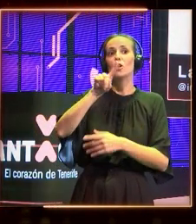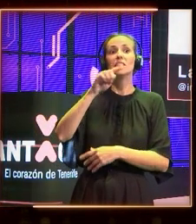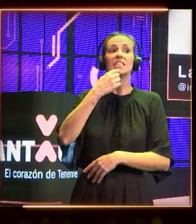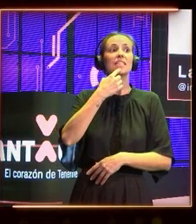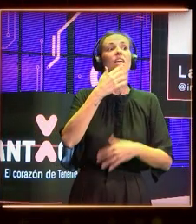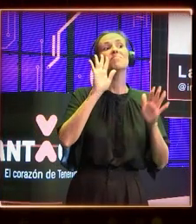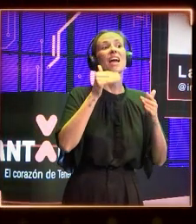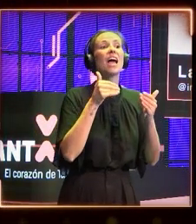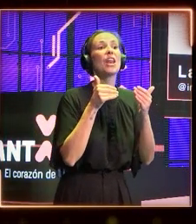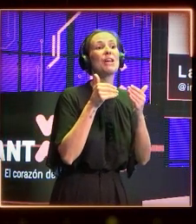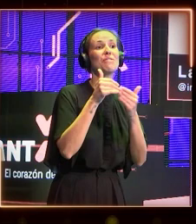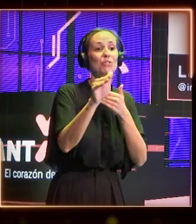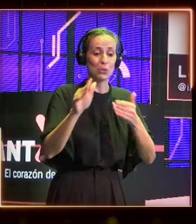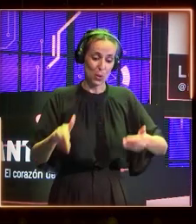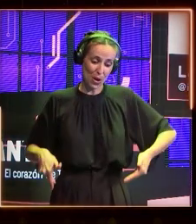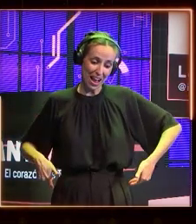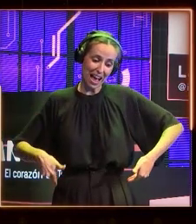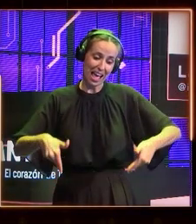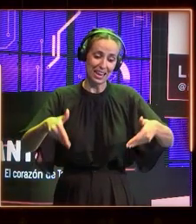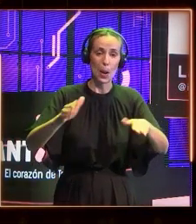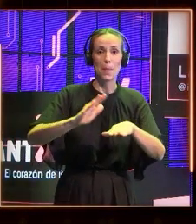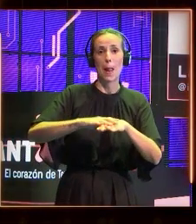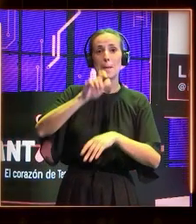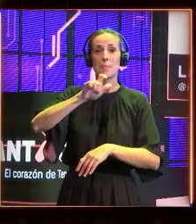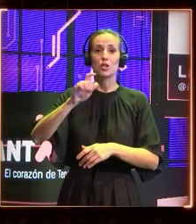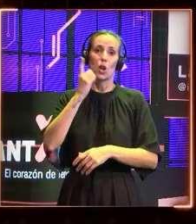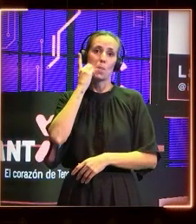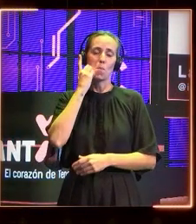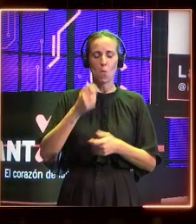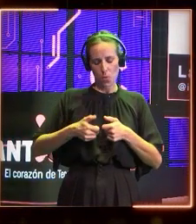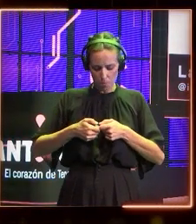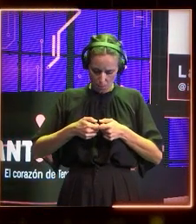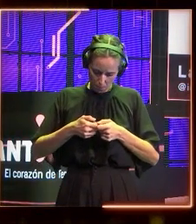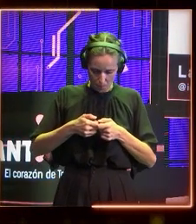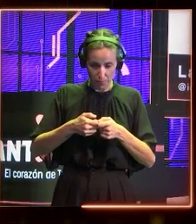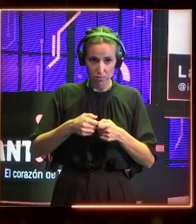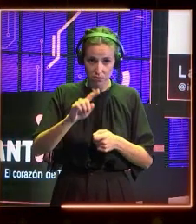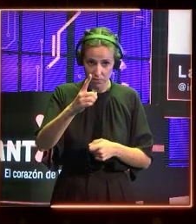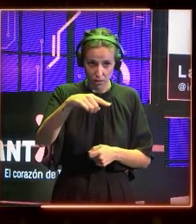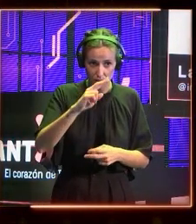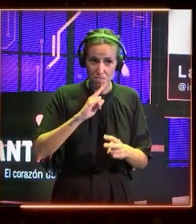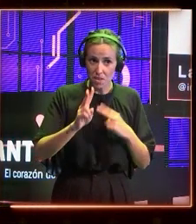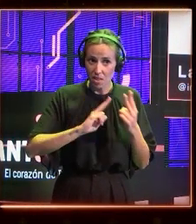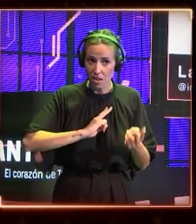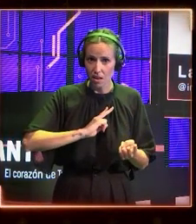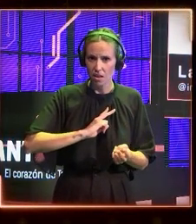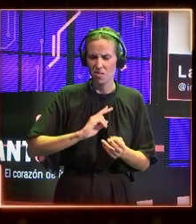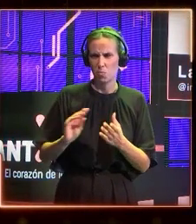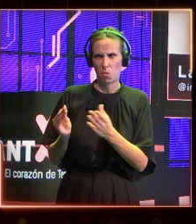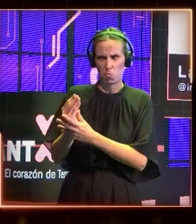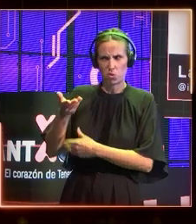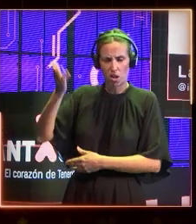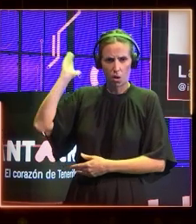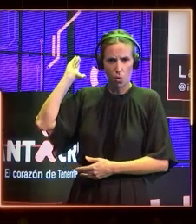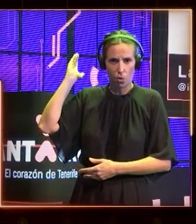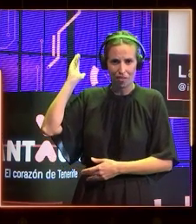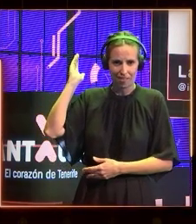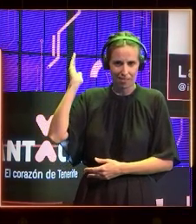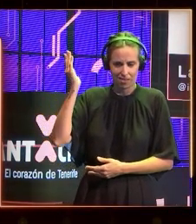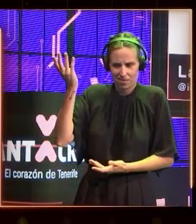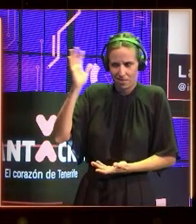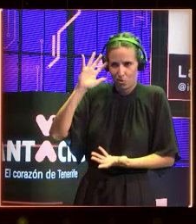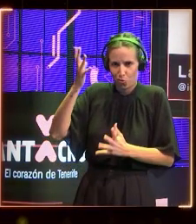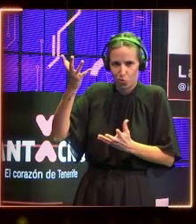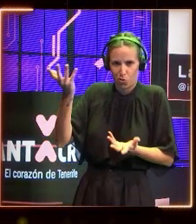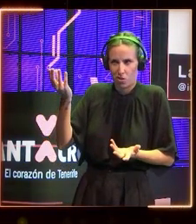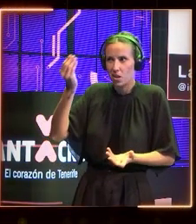futuro se van a dibujar carriles de personas escribiendo por el móvil qué me diríais Vete a tomar por saco no este no sé no